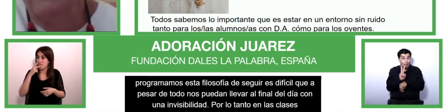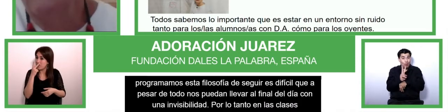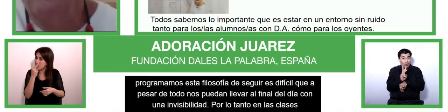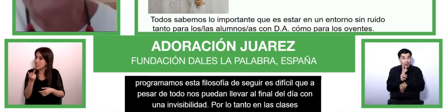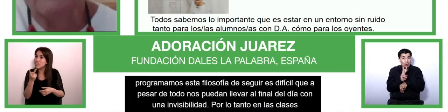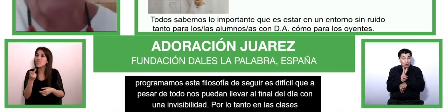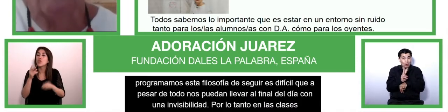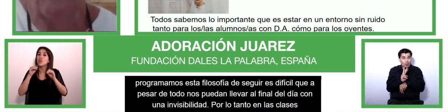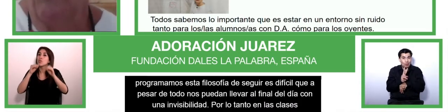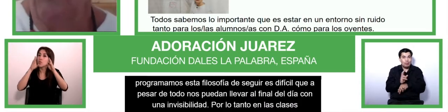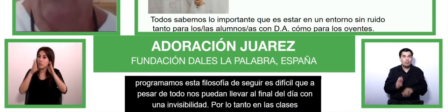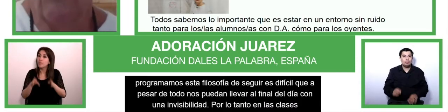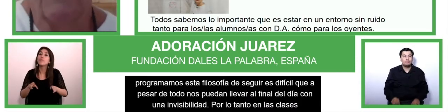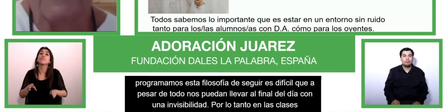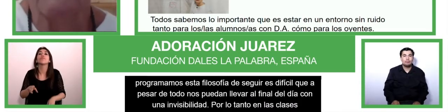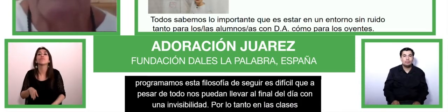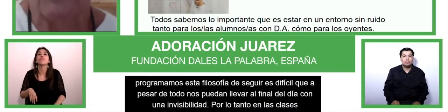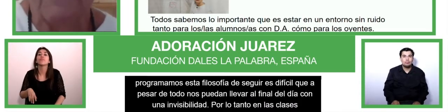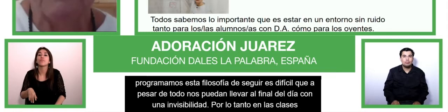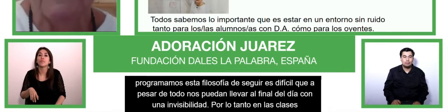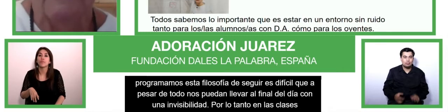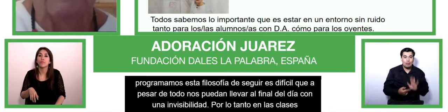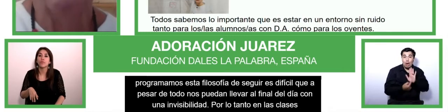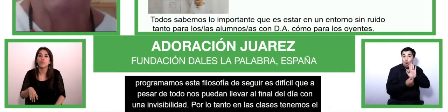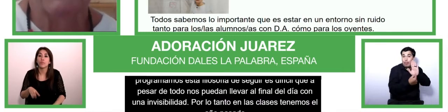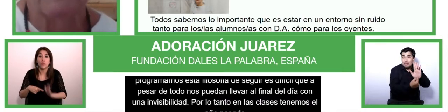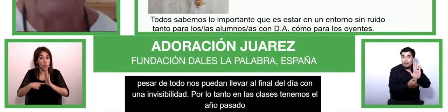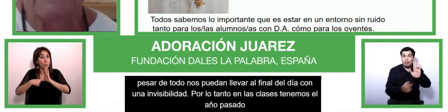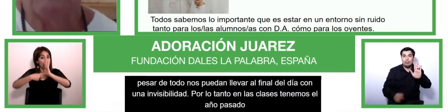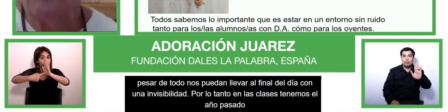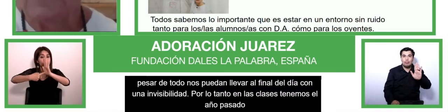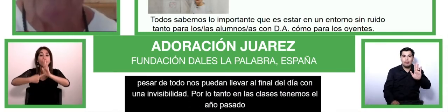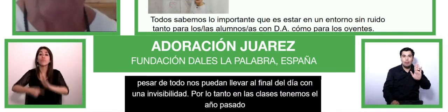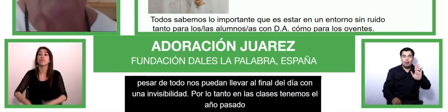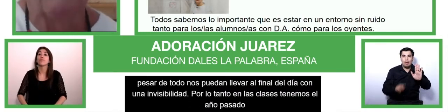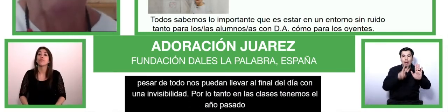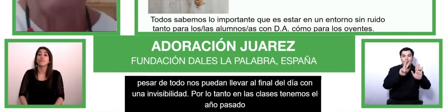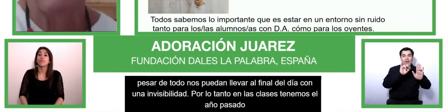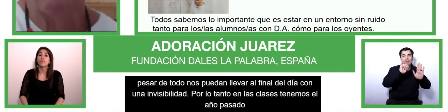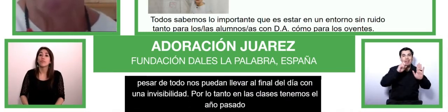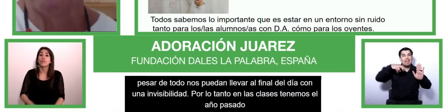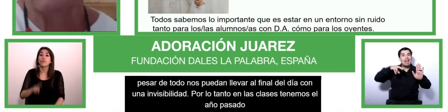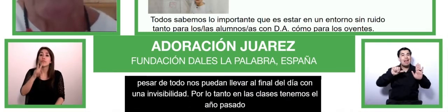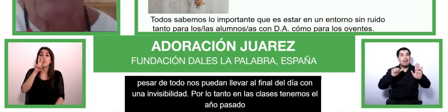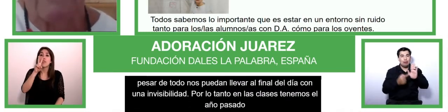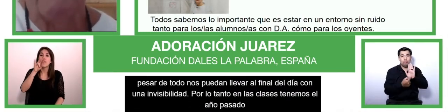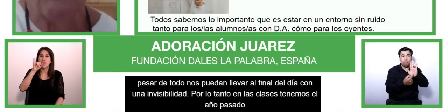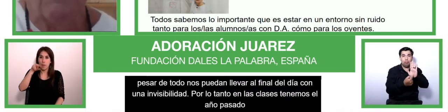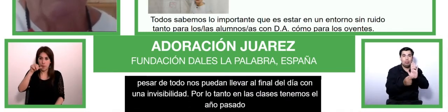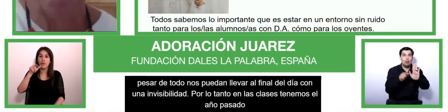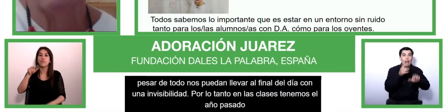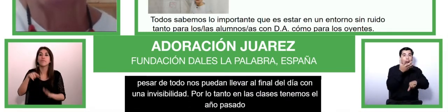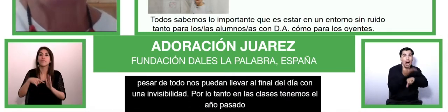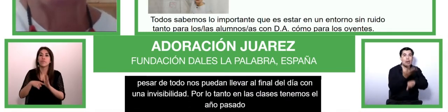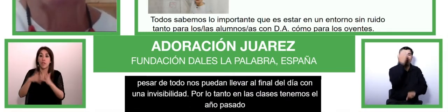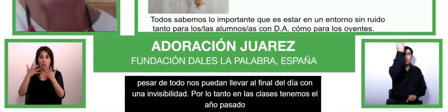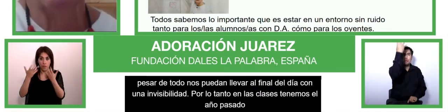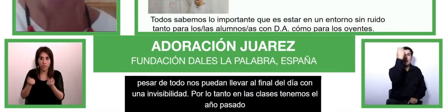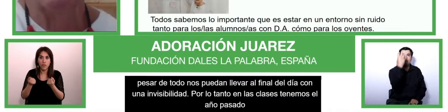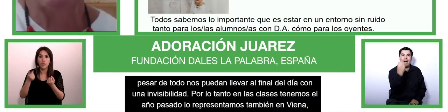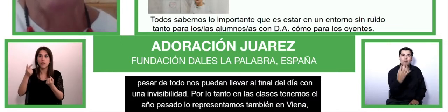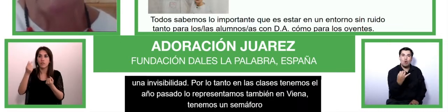tenemos que el año pasado lo presentamos también en Viena, tenemos un semáforo y el semáforo está programado para